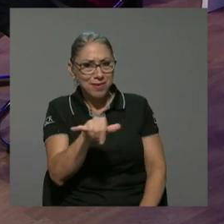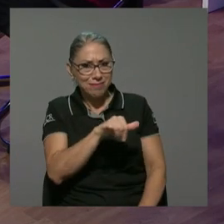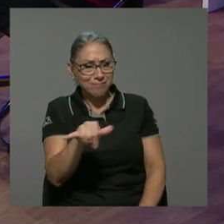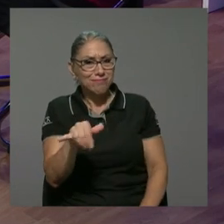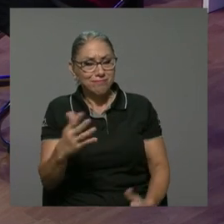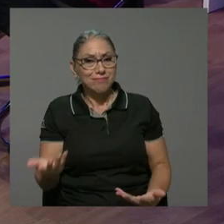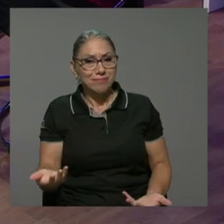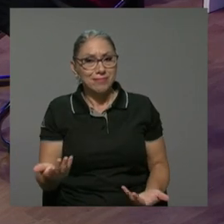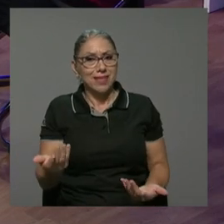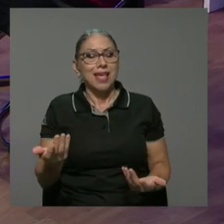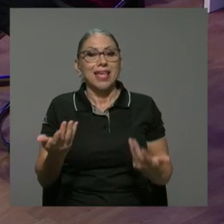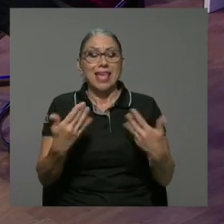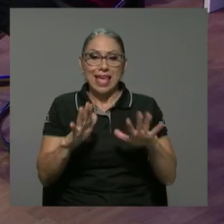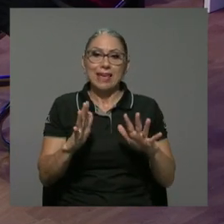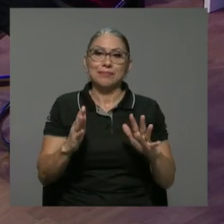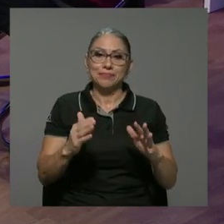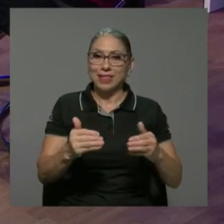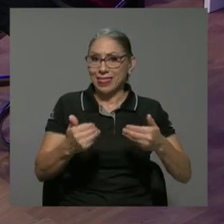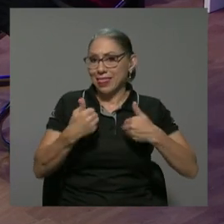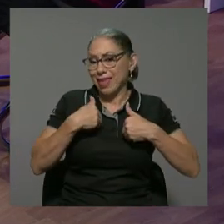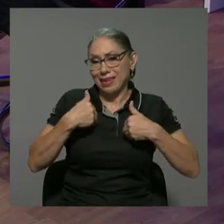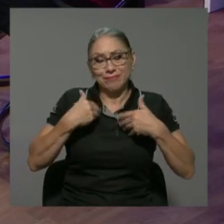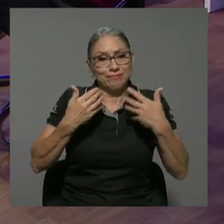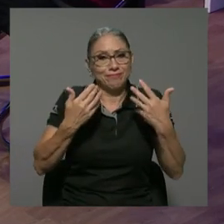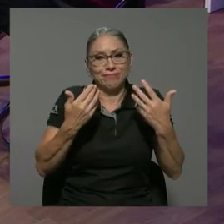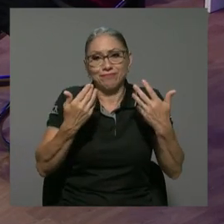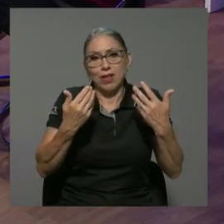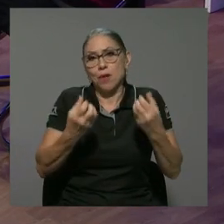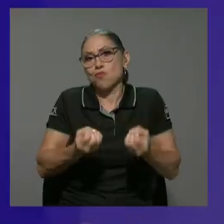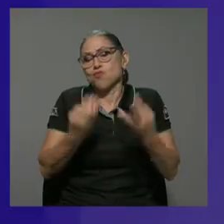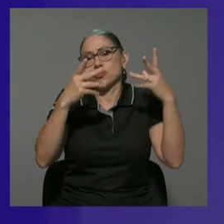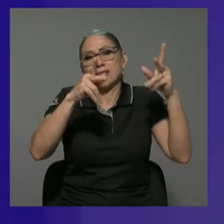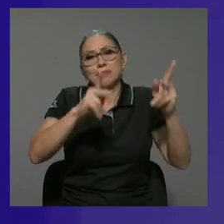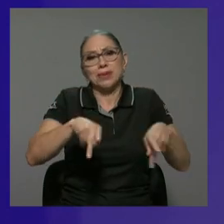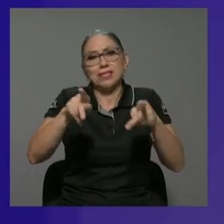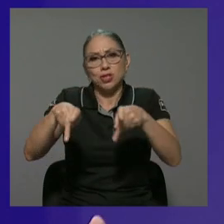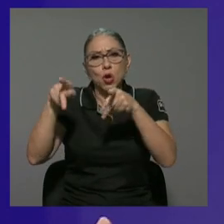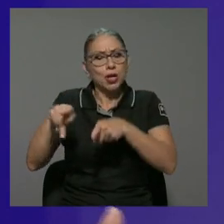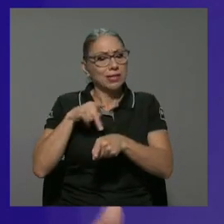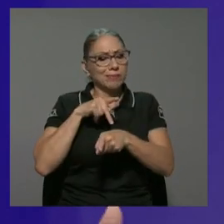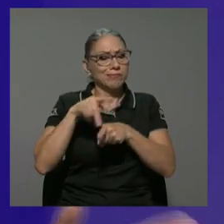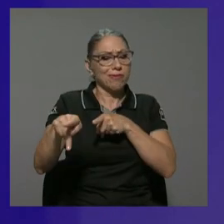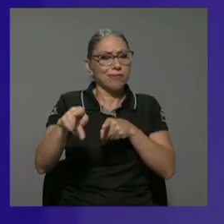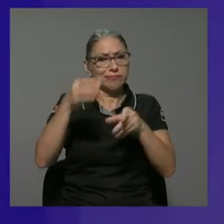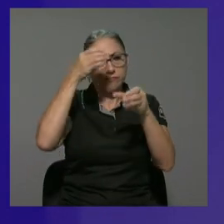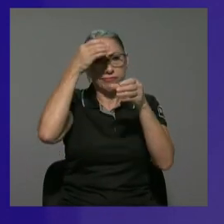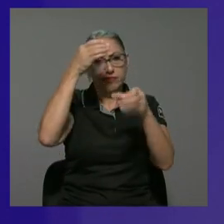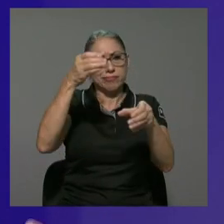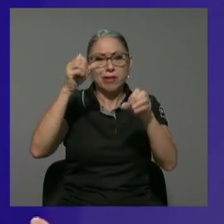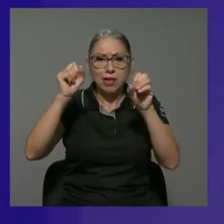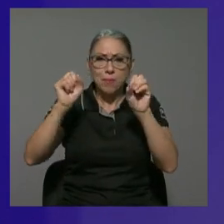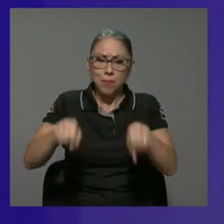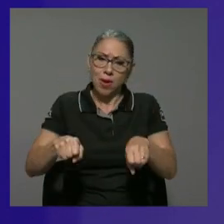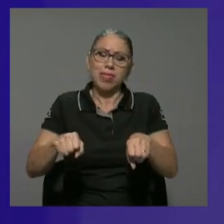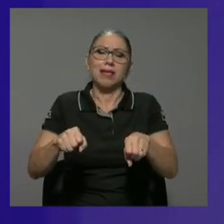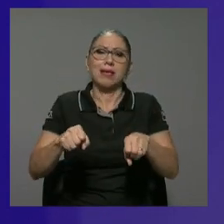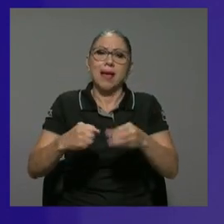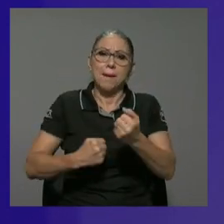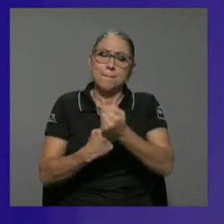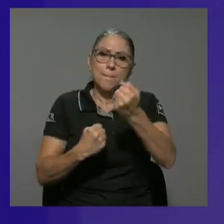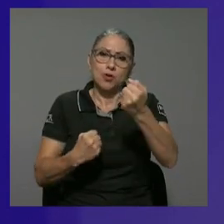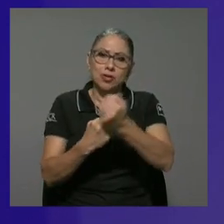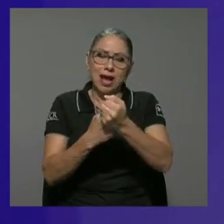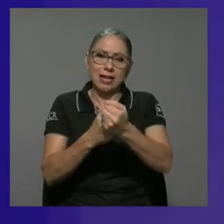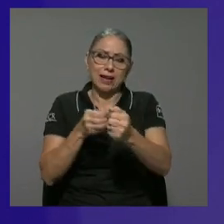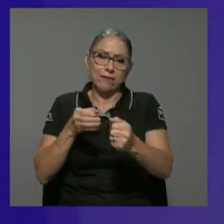cuentan con ese caudal de personas capacitadas para apoyar el rumbo futuro de la educación